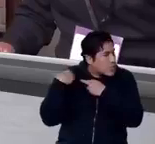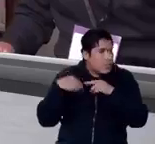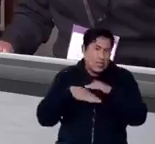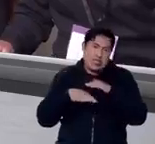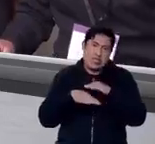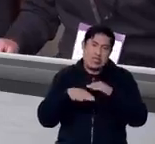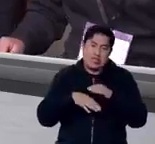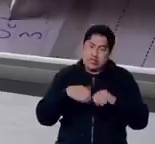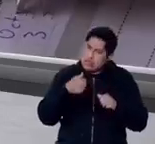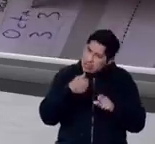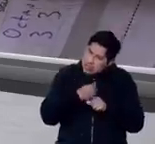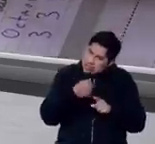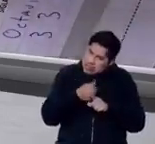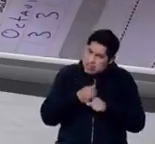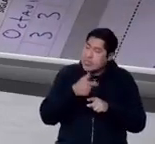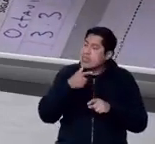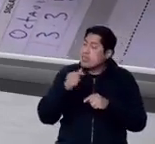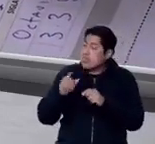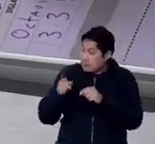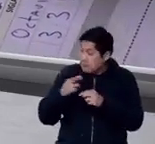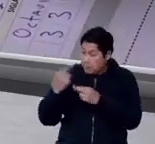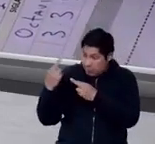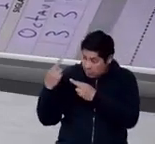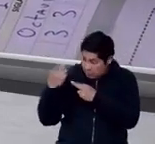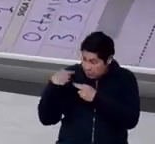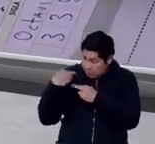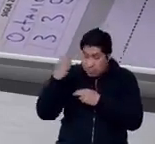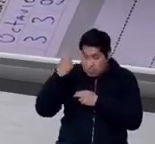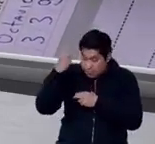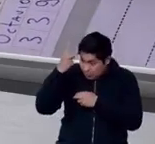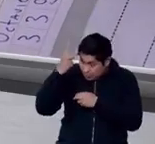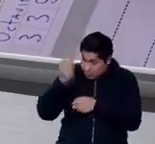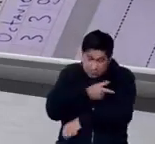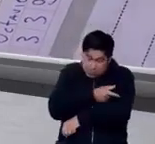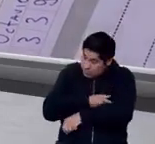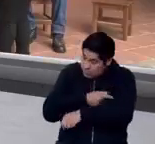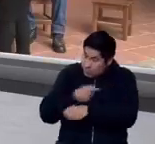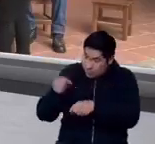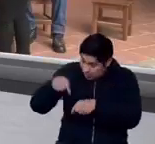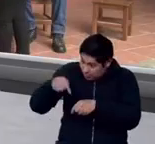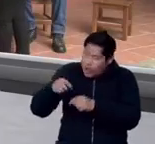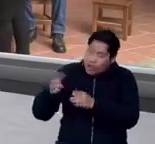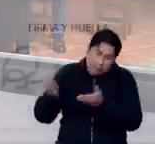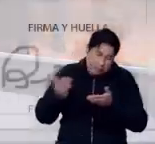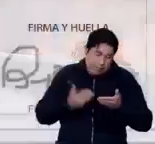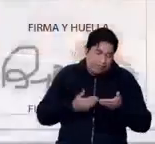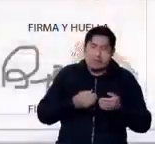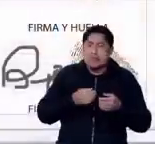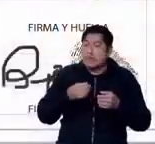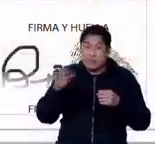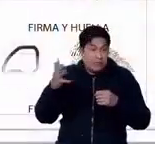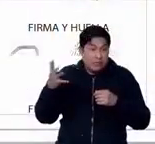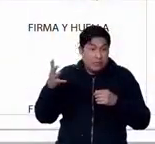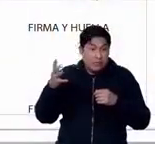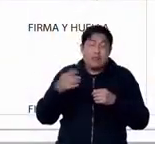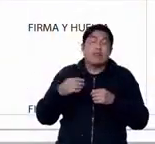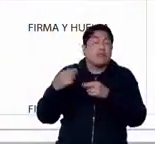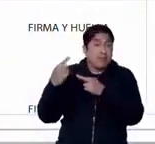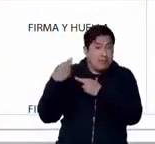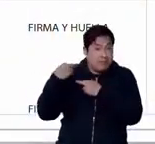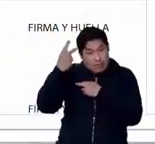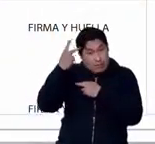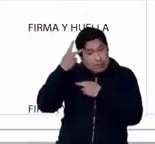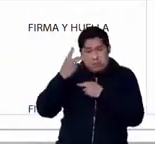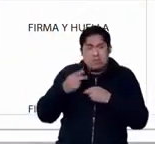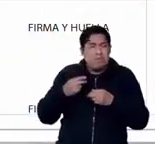jurados como mínimo y los mismos datos de los delegados de organizaciones políticas presentes. La ausencia de los delegados no invalida